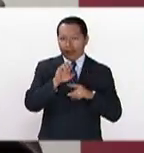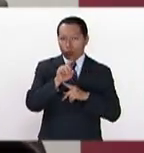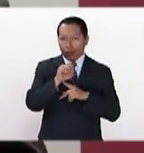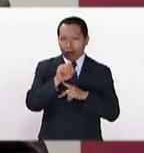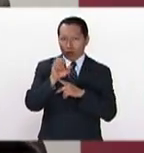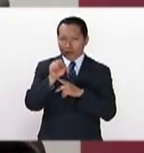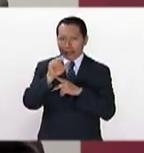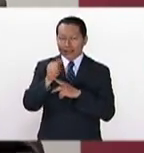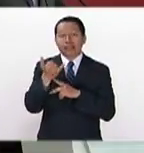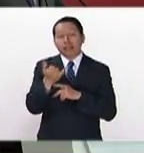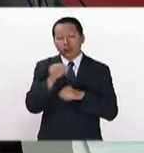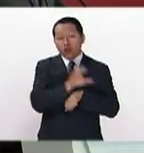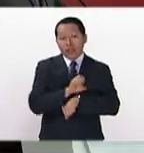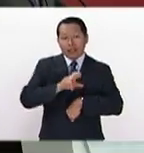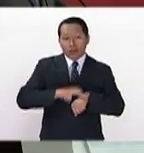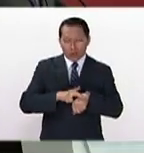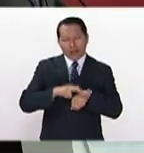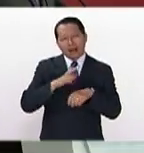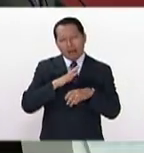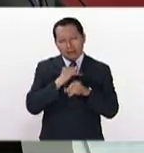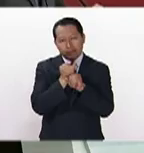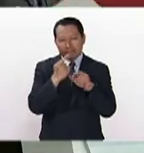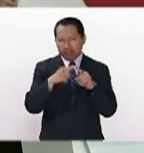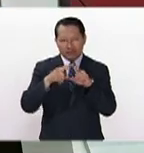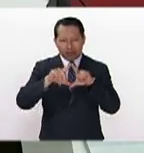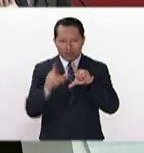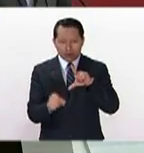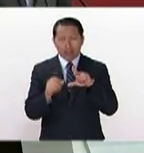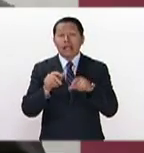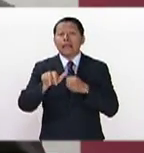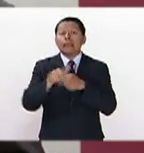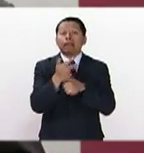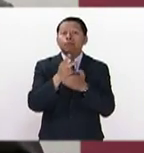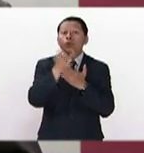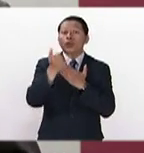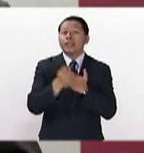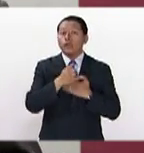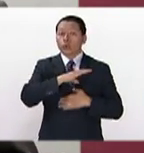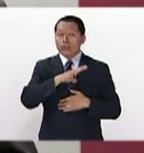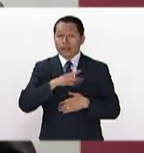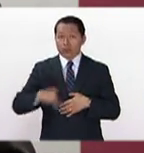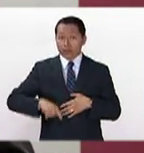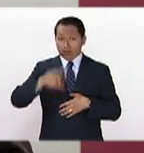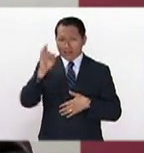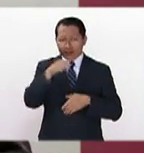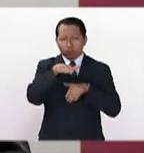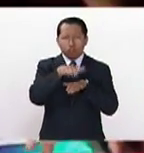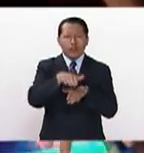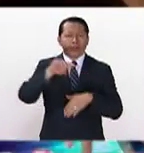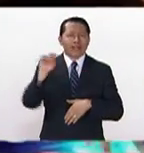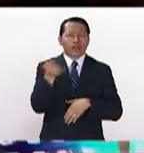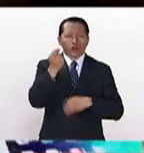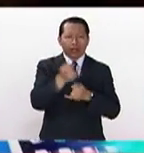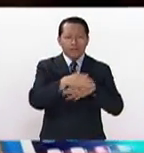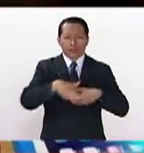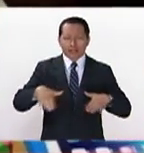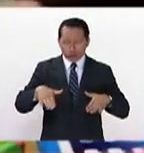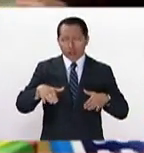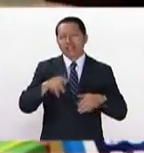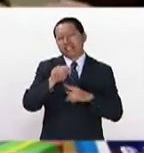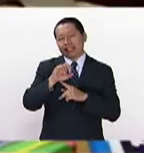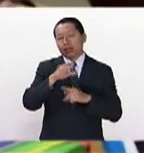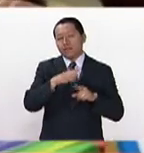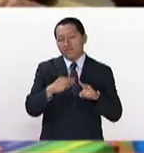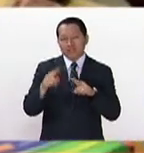la coordinadora de Estrategia Digital Nacional informaron que 13 proyectos digitales del gobierno federal referentes a tecnología de la información